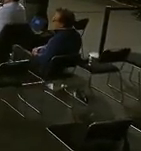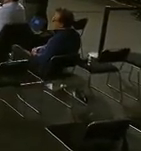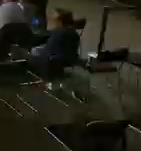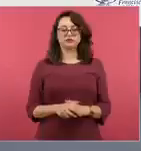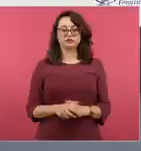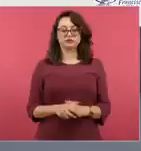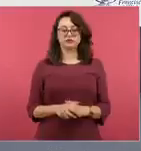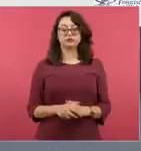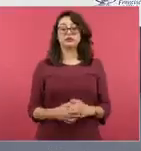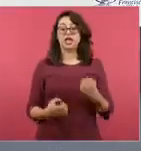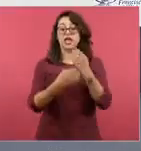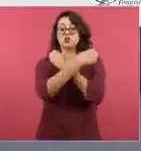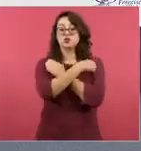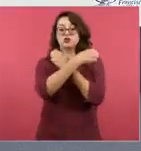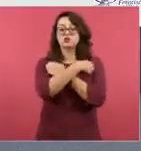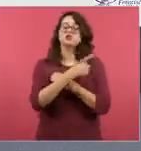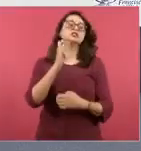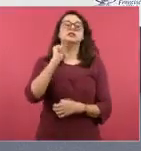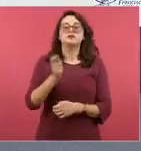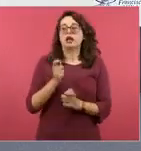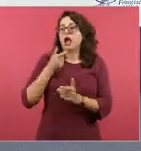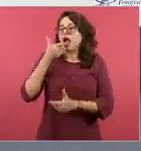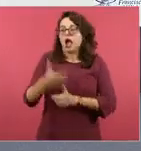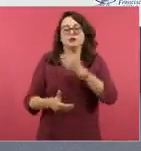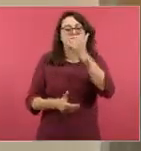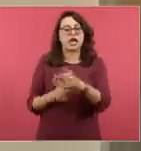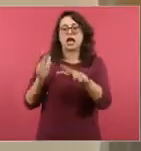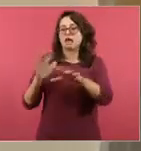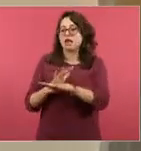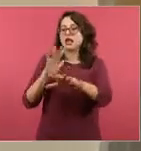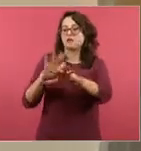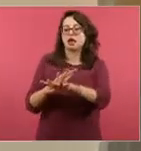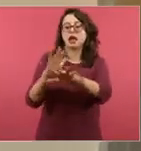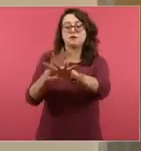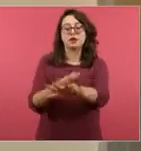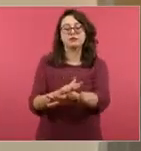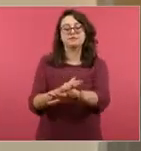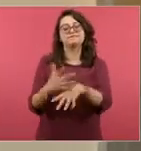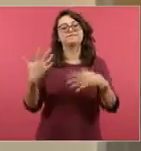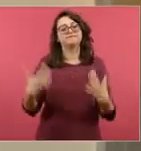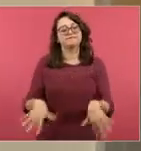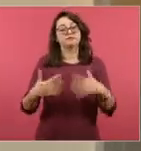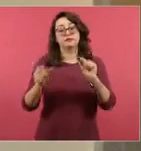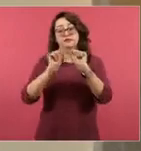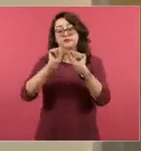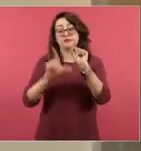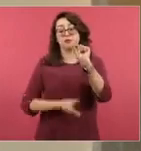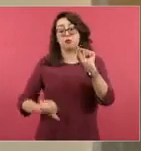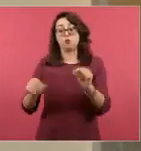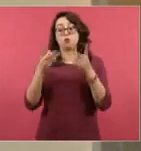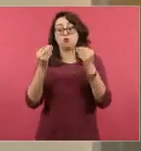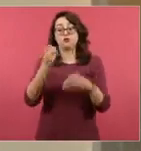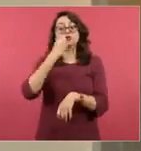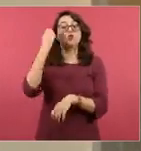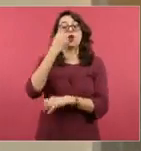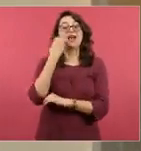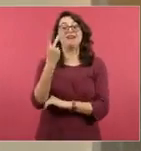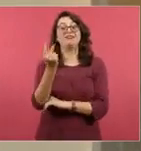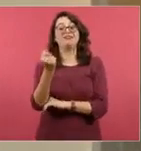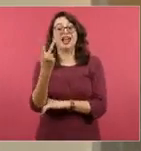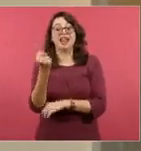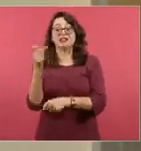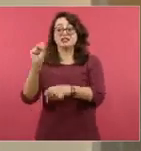estamos felices, pero también desafiados. Y el desafío entendido como esta posibilidad de